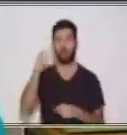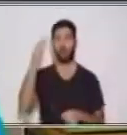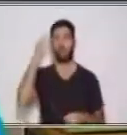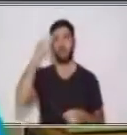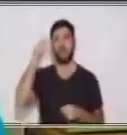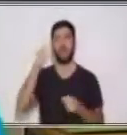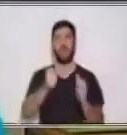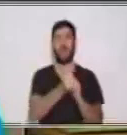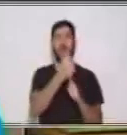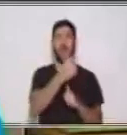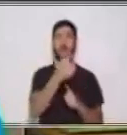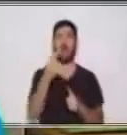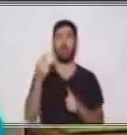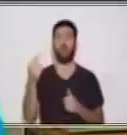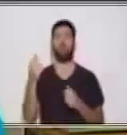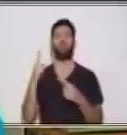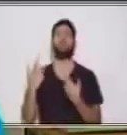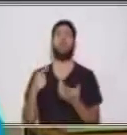de las actividades.